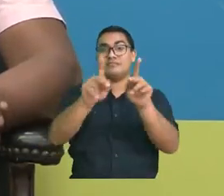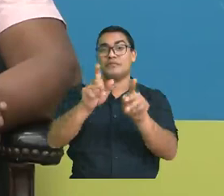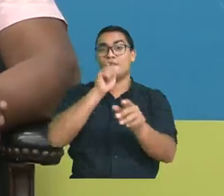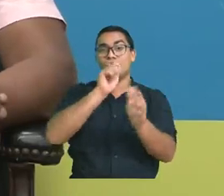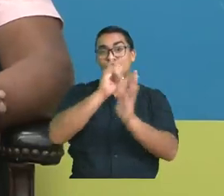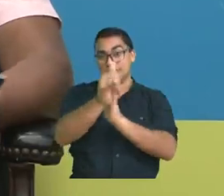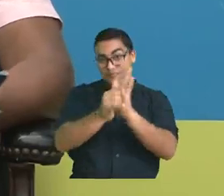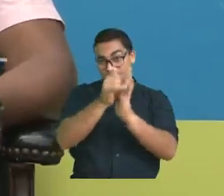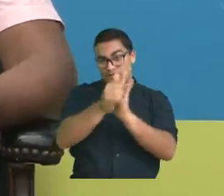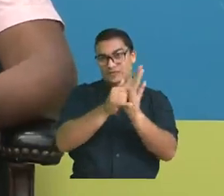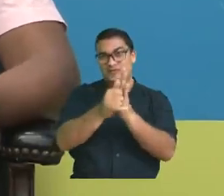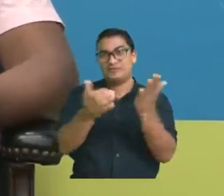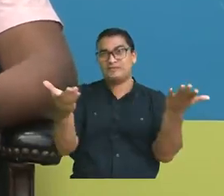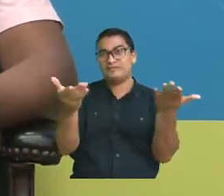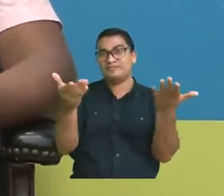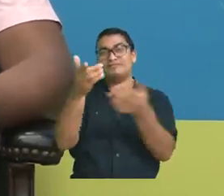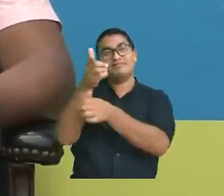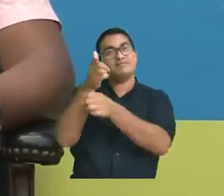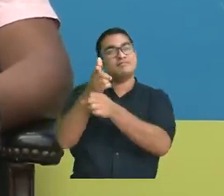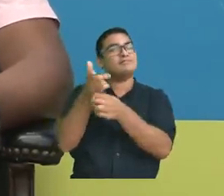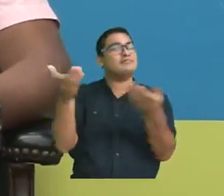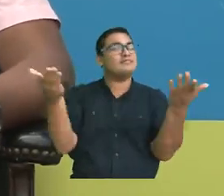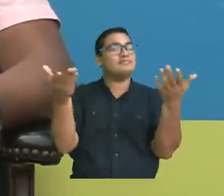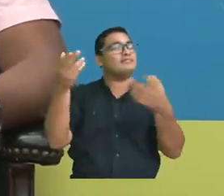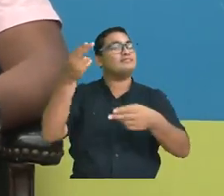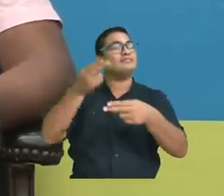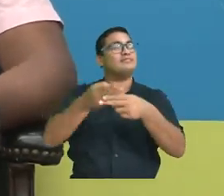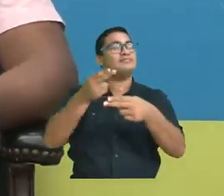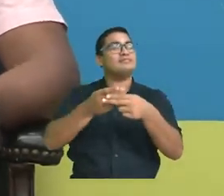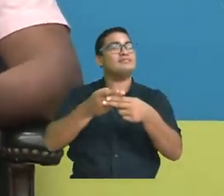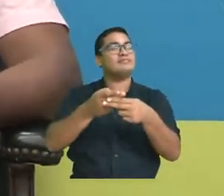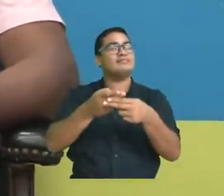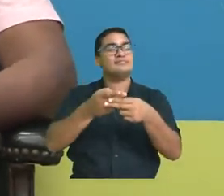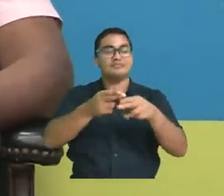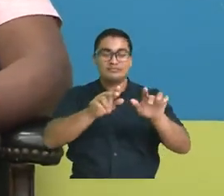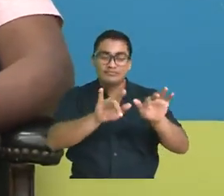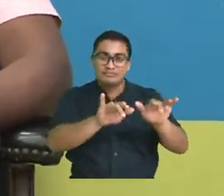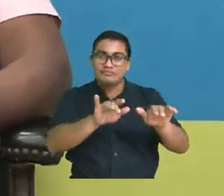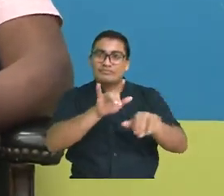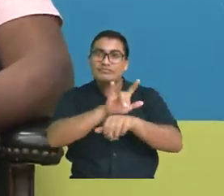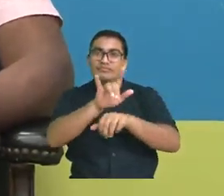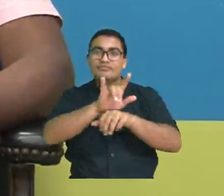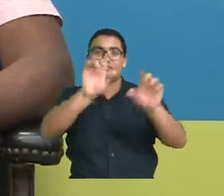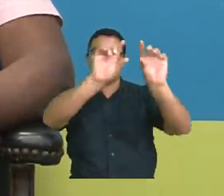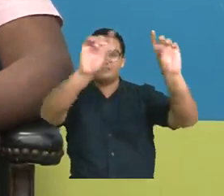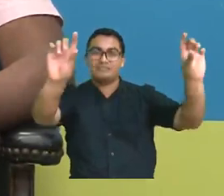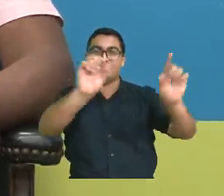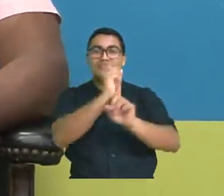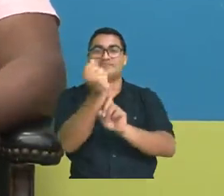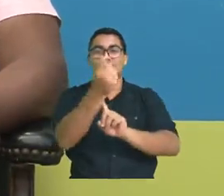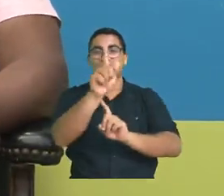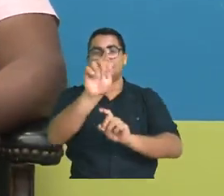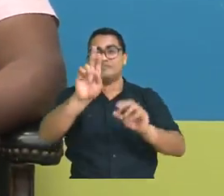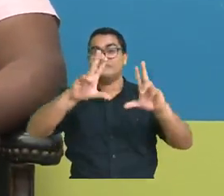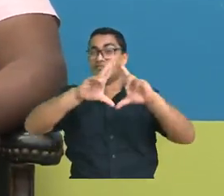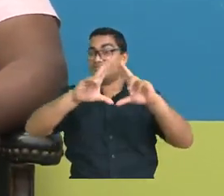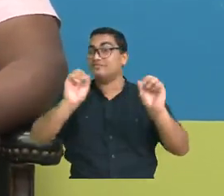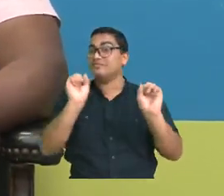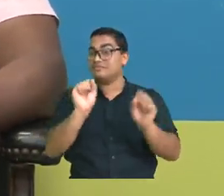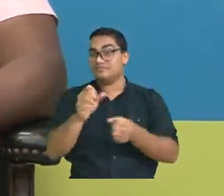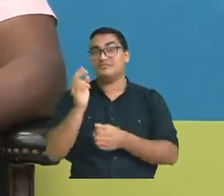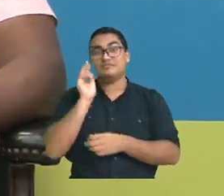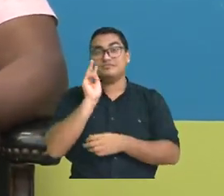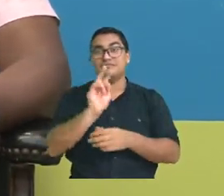YouTube. En esta plataforma digital, usted pone en el buscador Asamblea Tevenic y usted